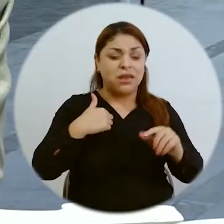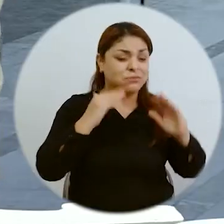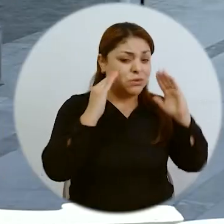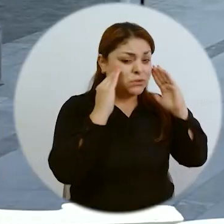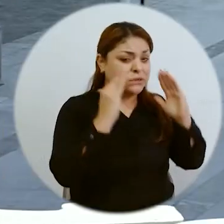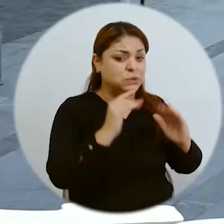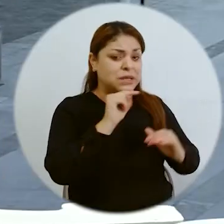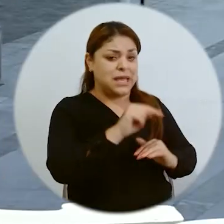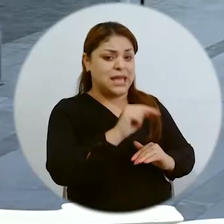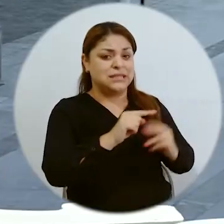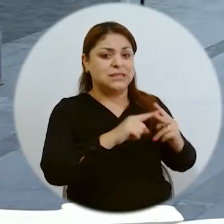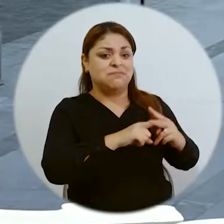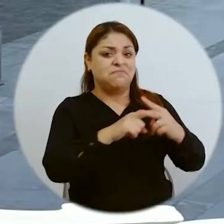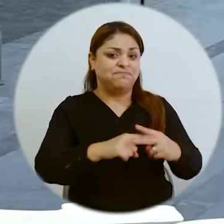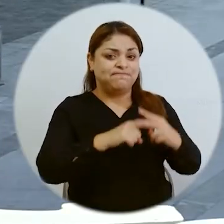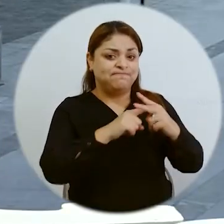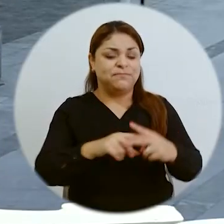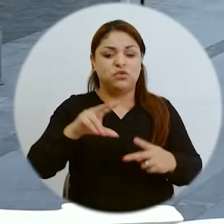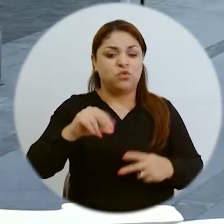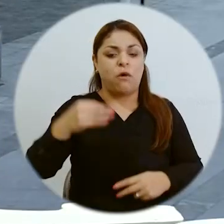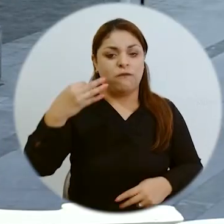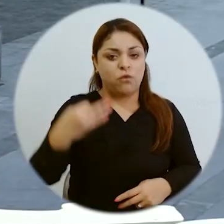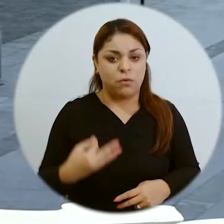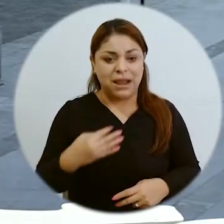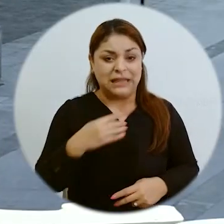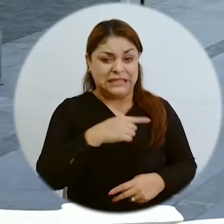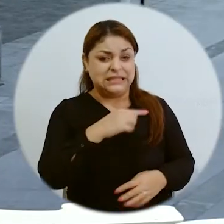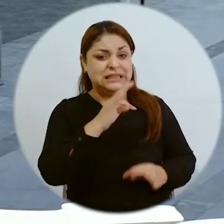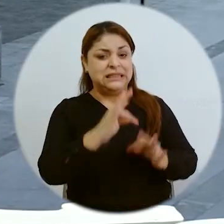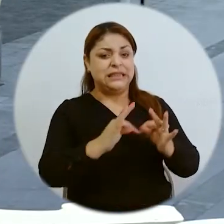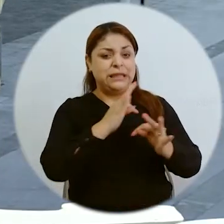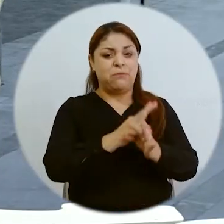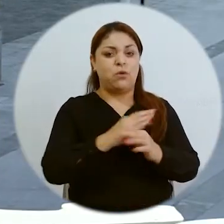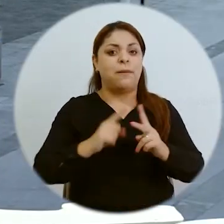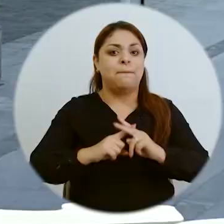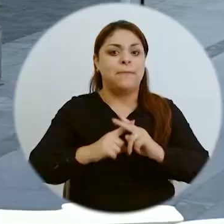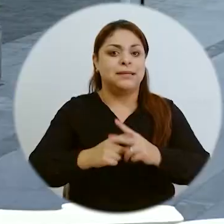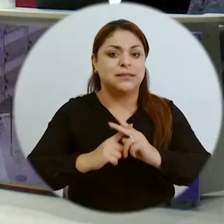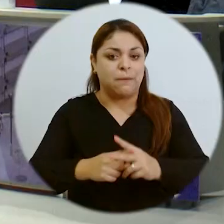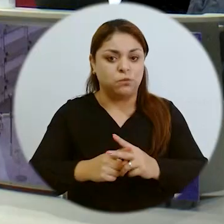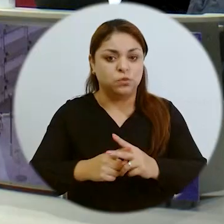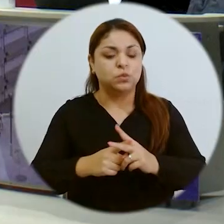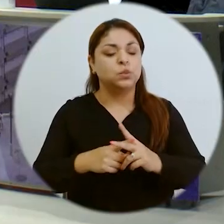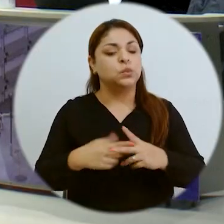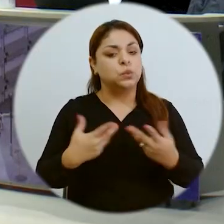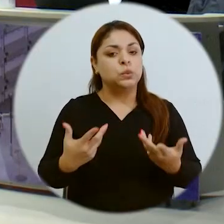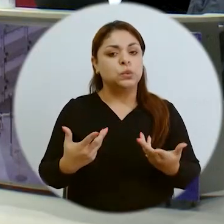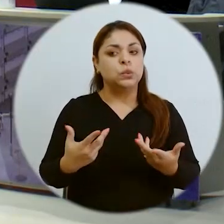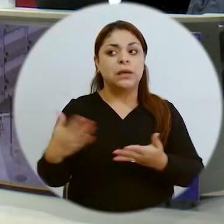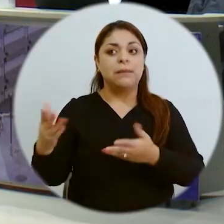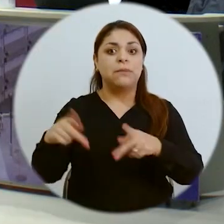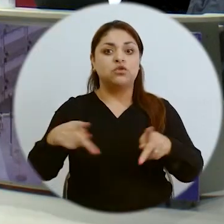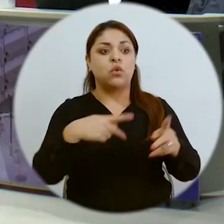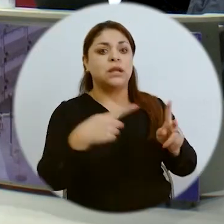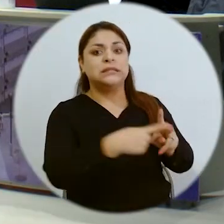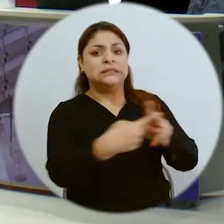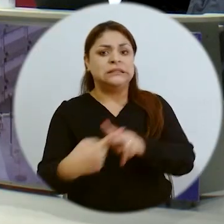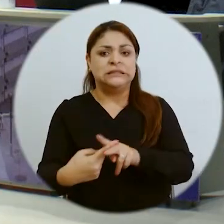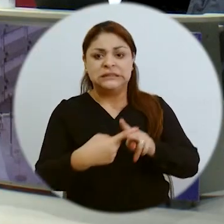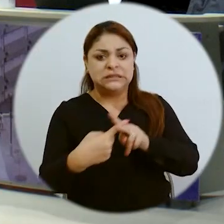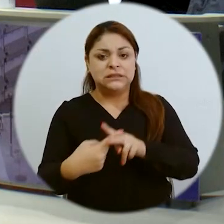informal no se va a contabilizar a no ser que hagan un estudio como el que realizaron y